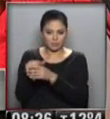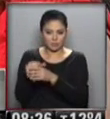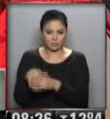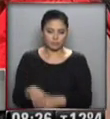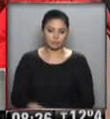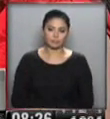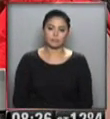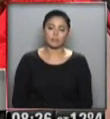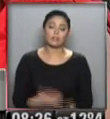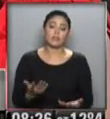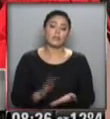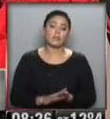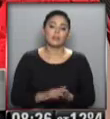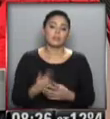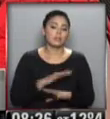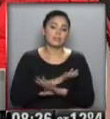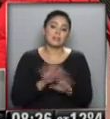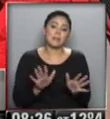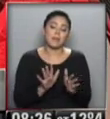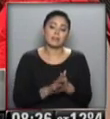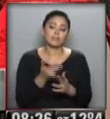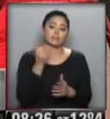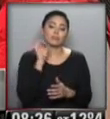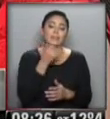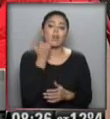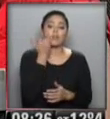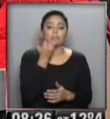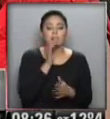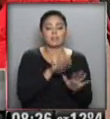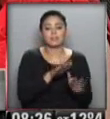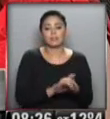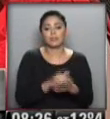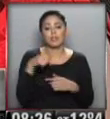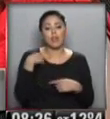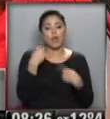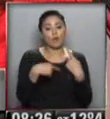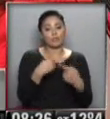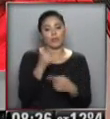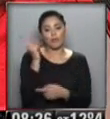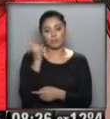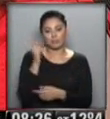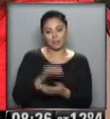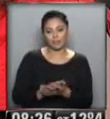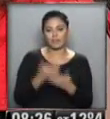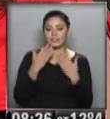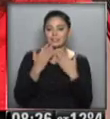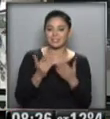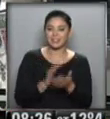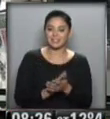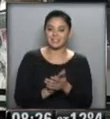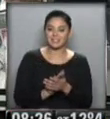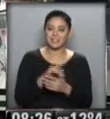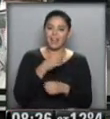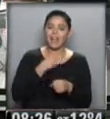discapacidad psicosocial así que bueno nada más señalar esto y bueno ahora continuamos con patricia y robert hasta la semana que